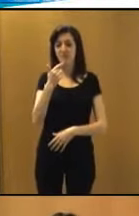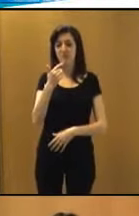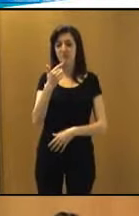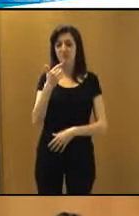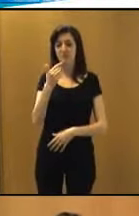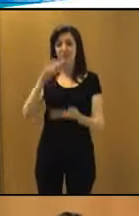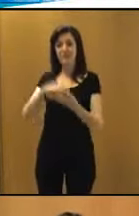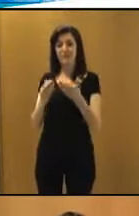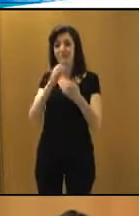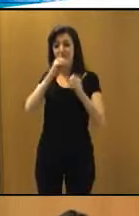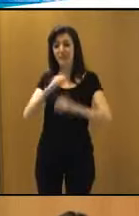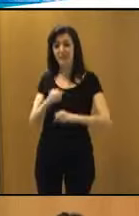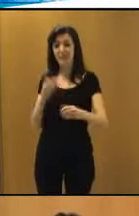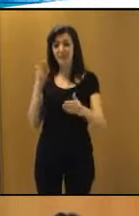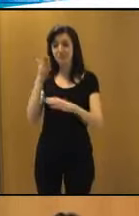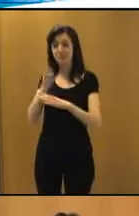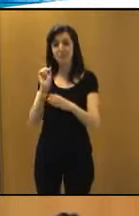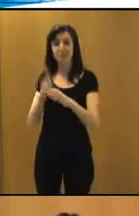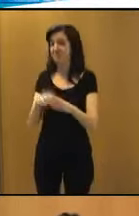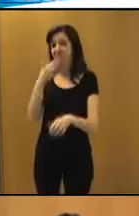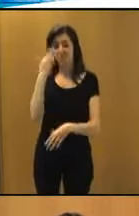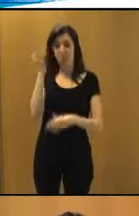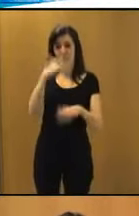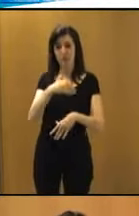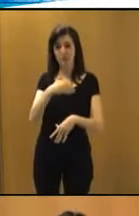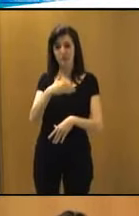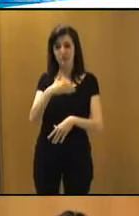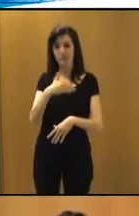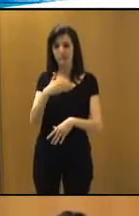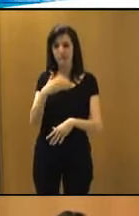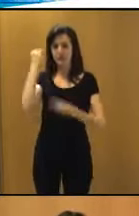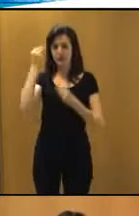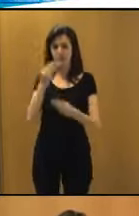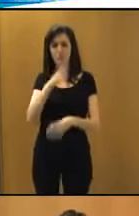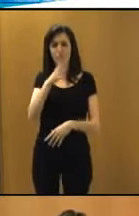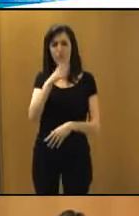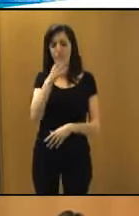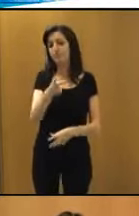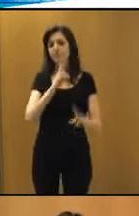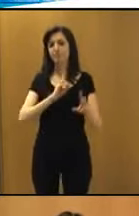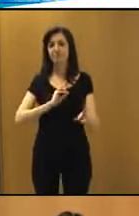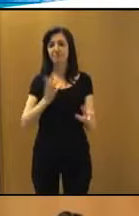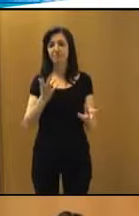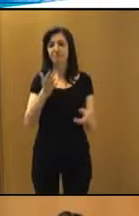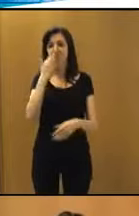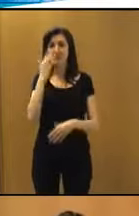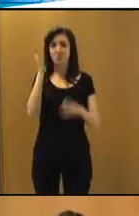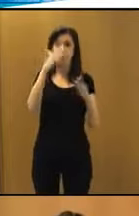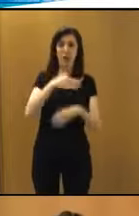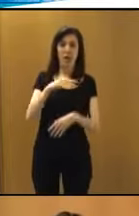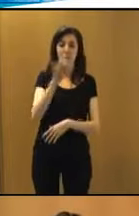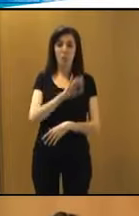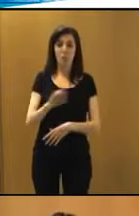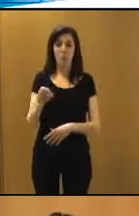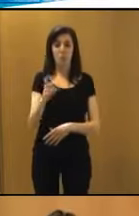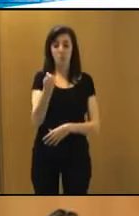no estaría interesado en asistir a los centros de mayores. Y cuando indagamos un poco en el porqué, pues nos dicen, una buena parte nos dice que no